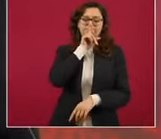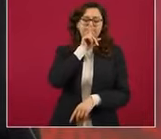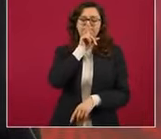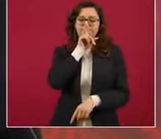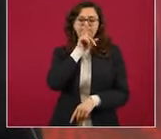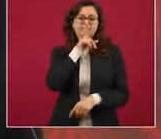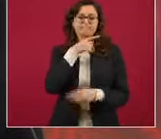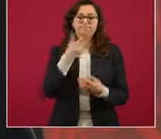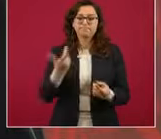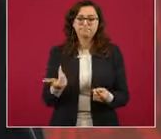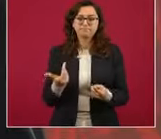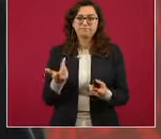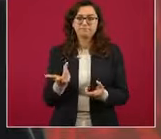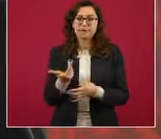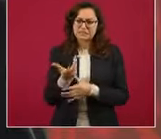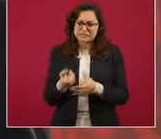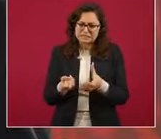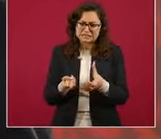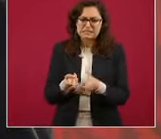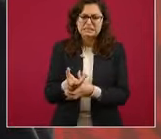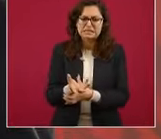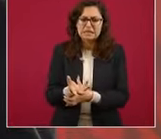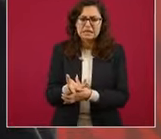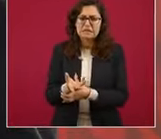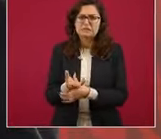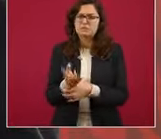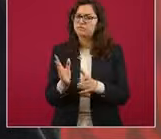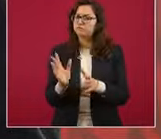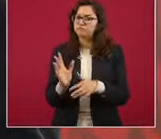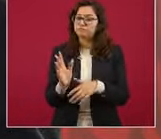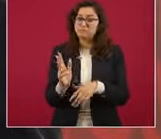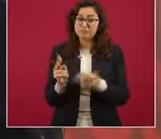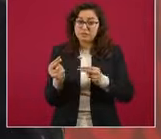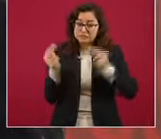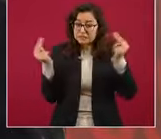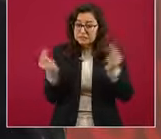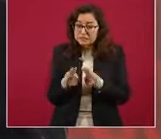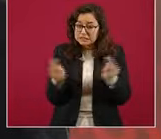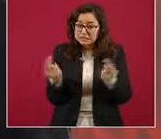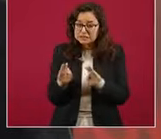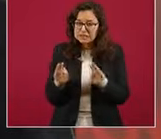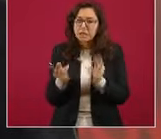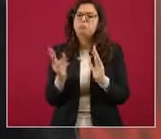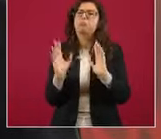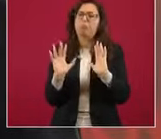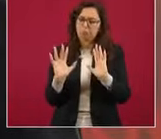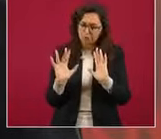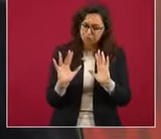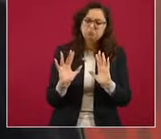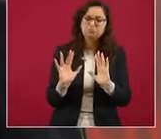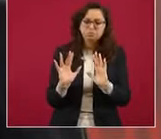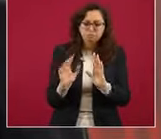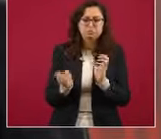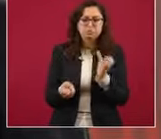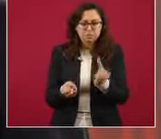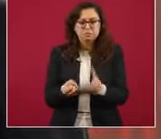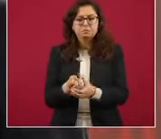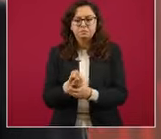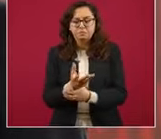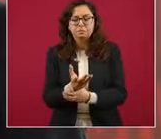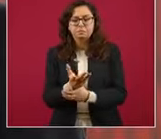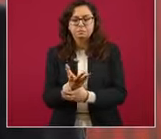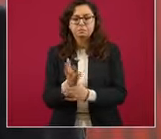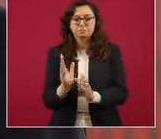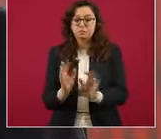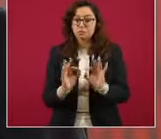salir a la calle solo si es urgente, si es necesario,